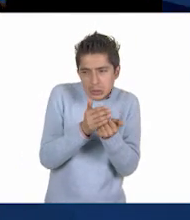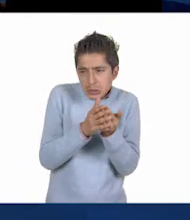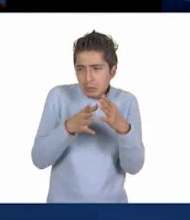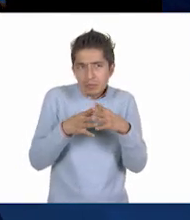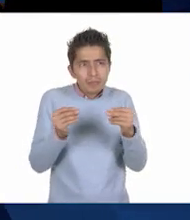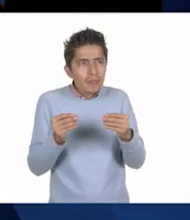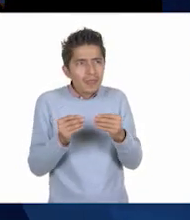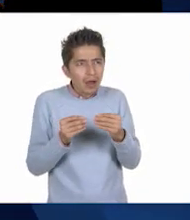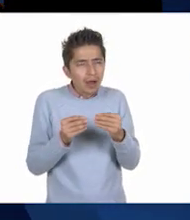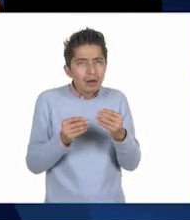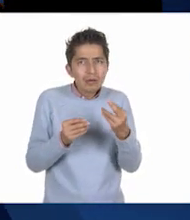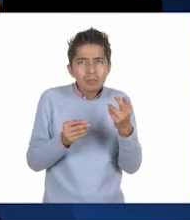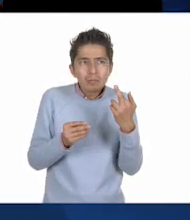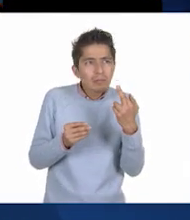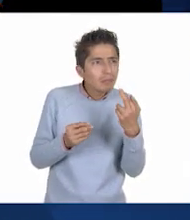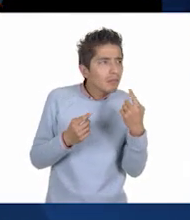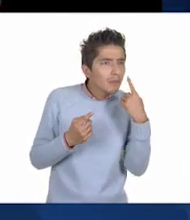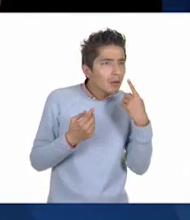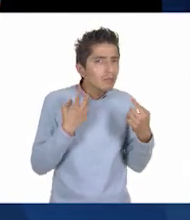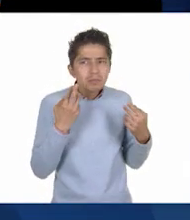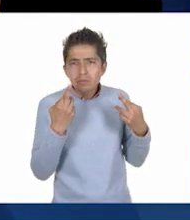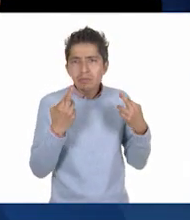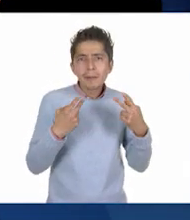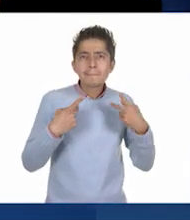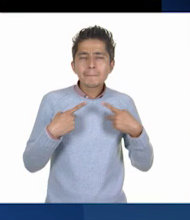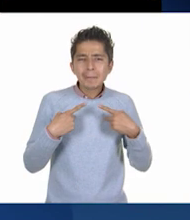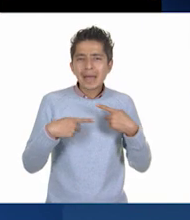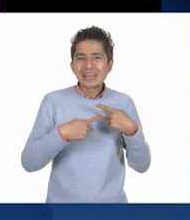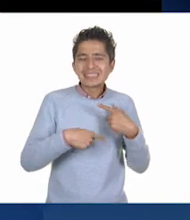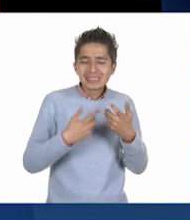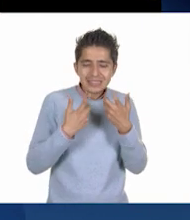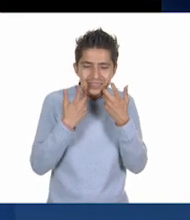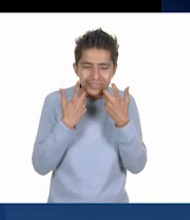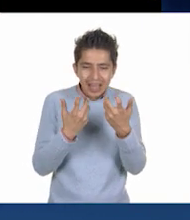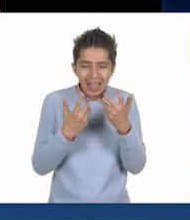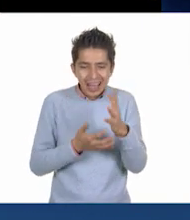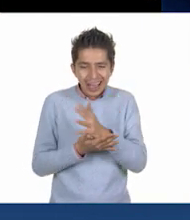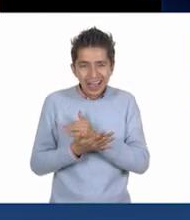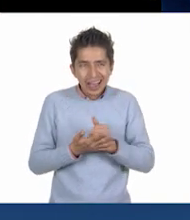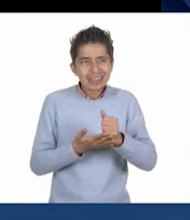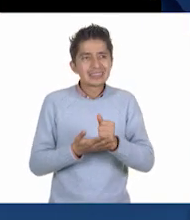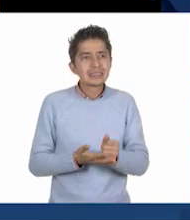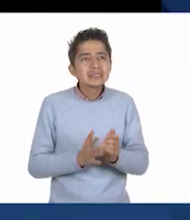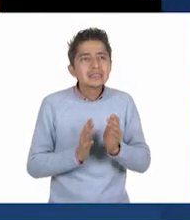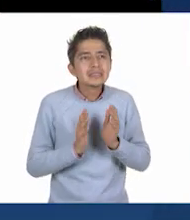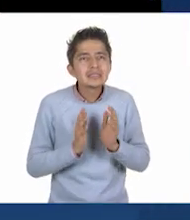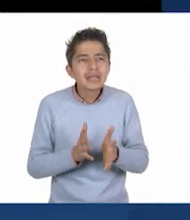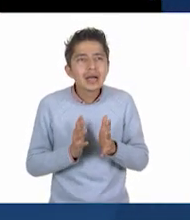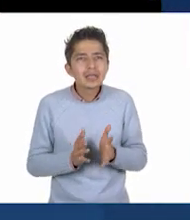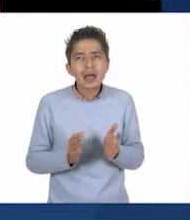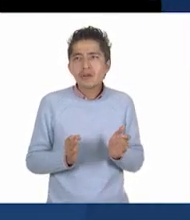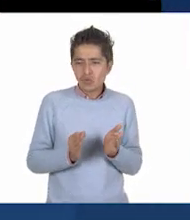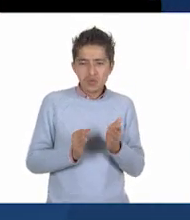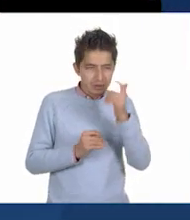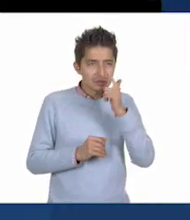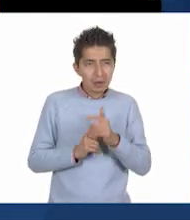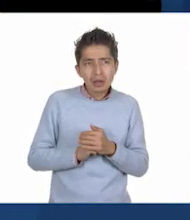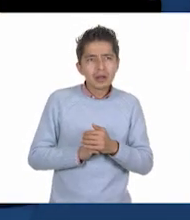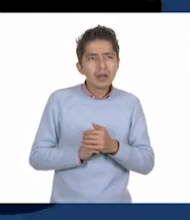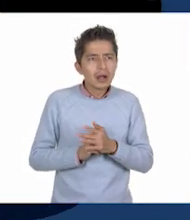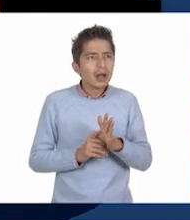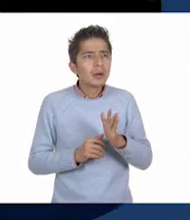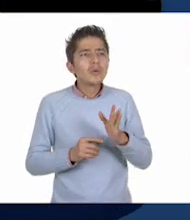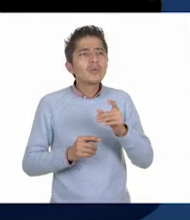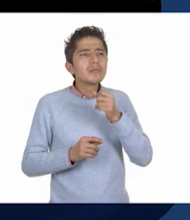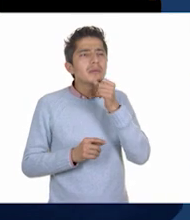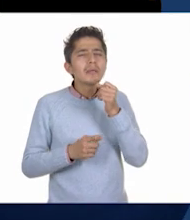hay un susurrante desfile de muchachos que tragan ansias en el aire helado y de viejas que echan bendiciones con una